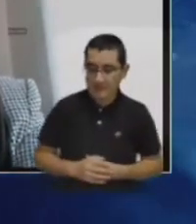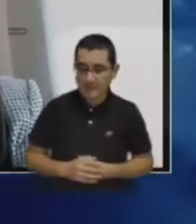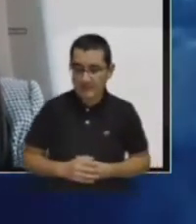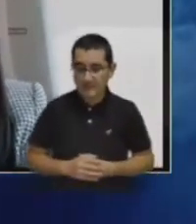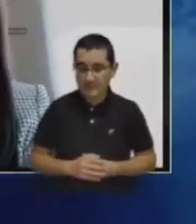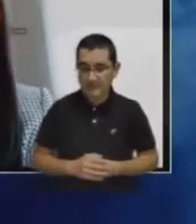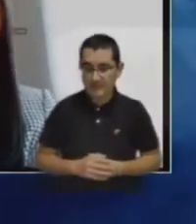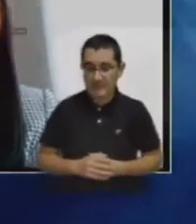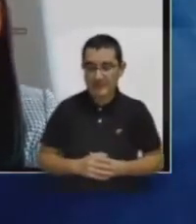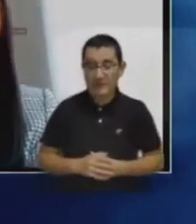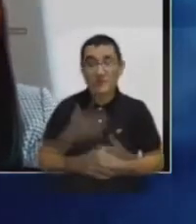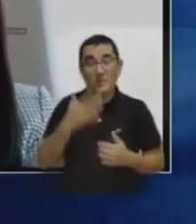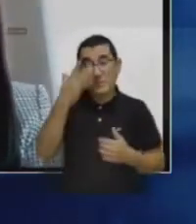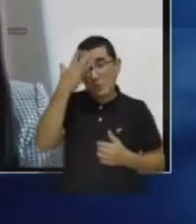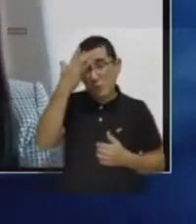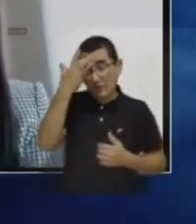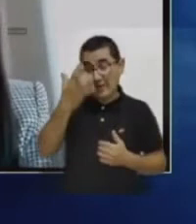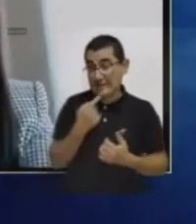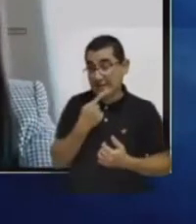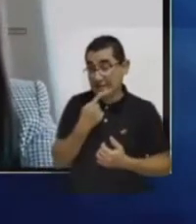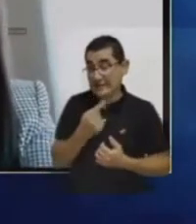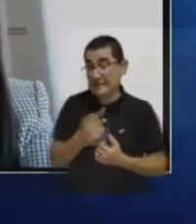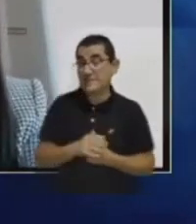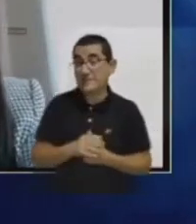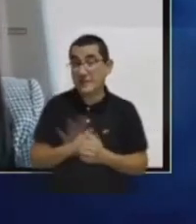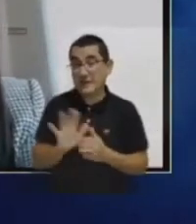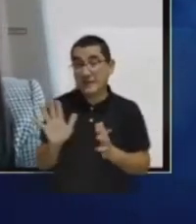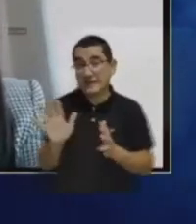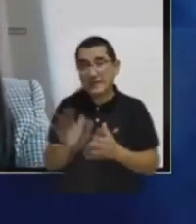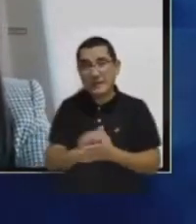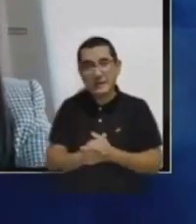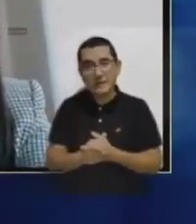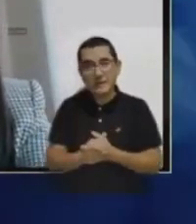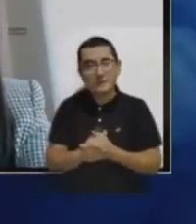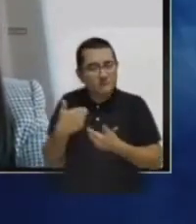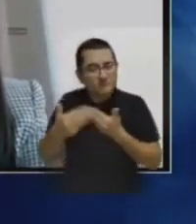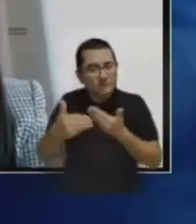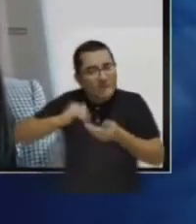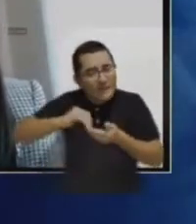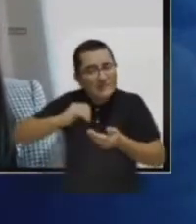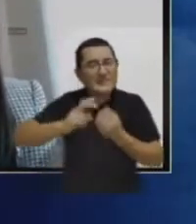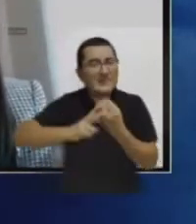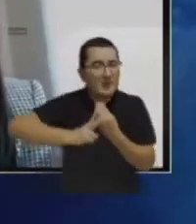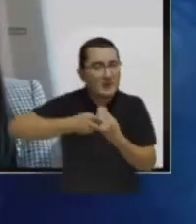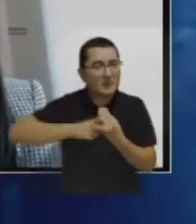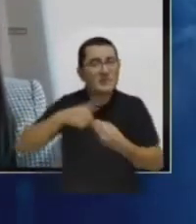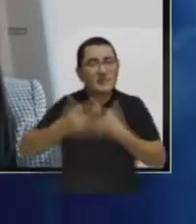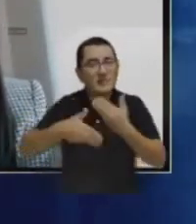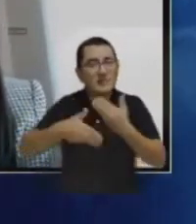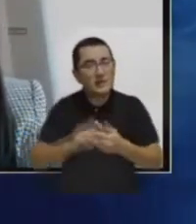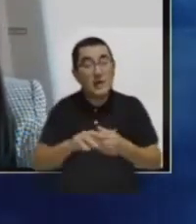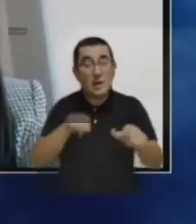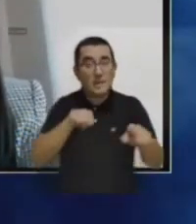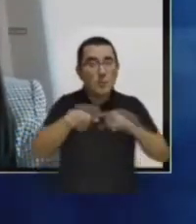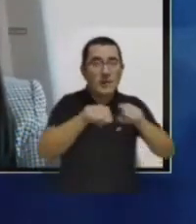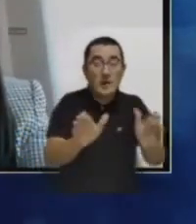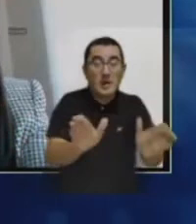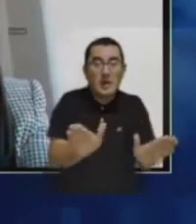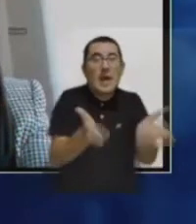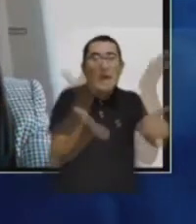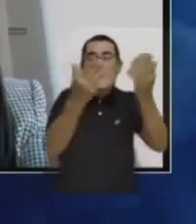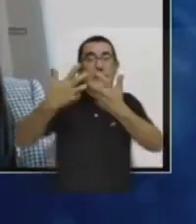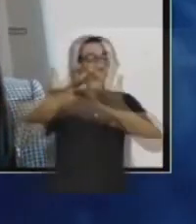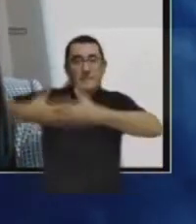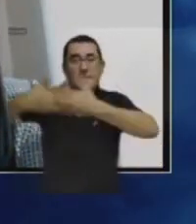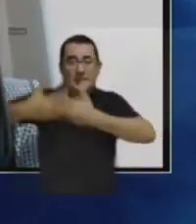porque es una facilitadora, sería una herramienta para mejorar la competitividad en las empresas, para